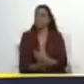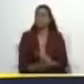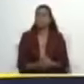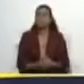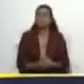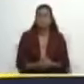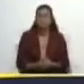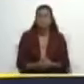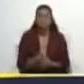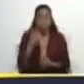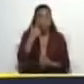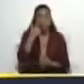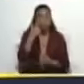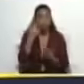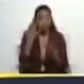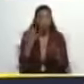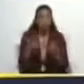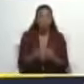He sido